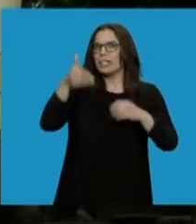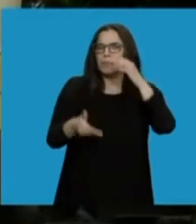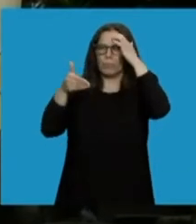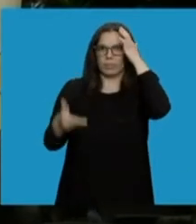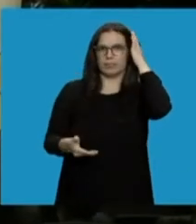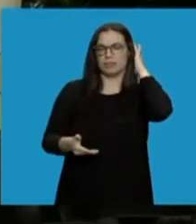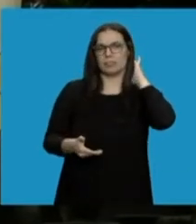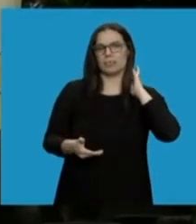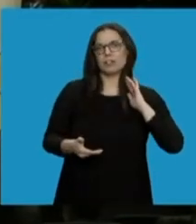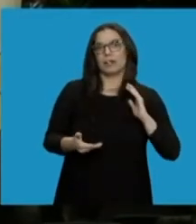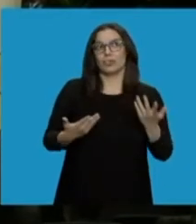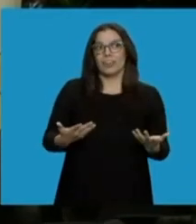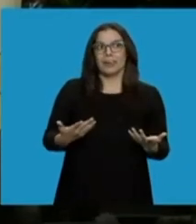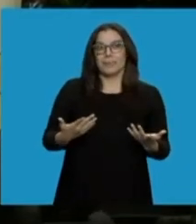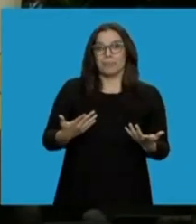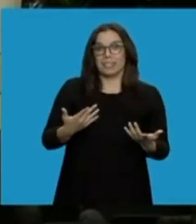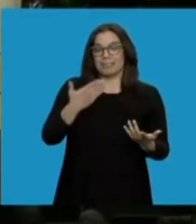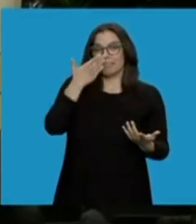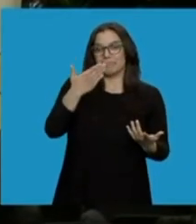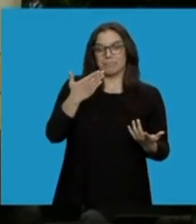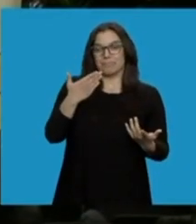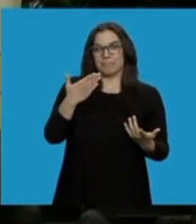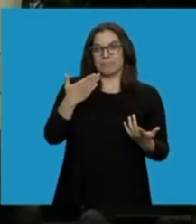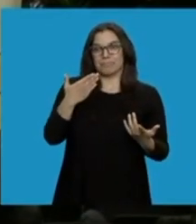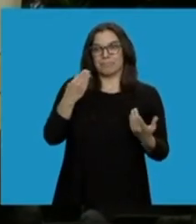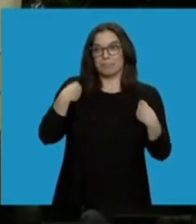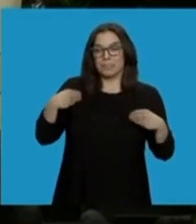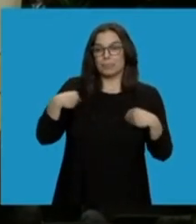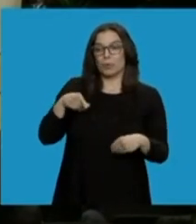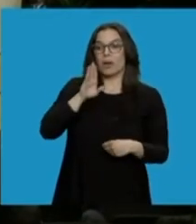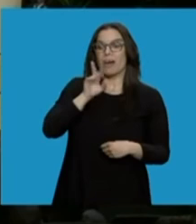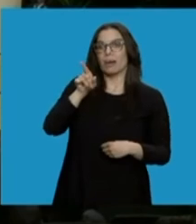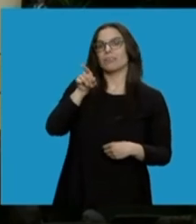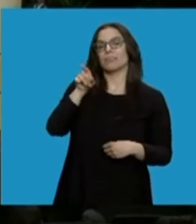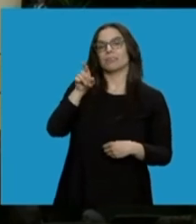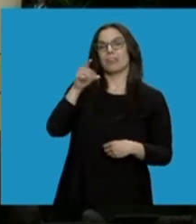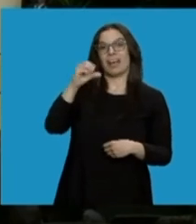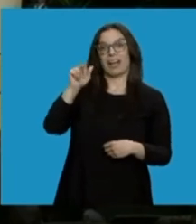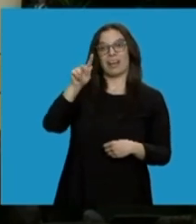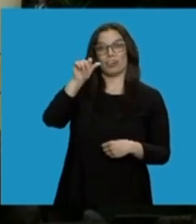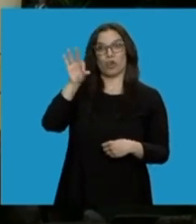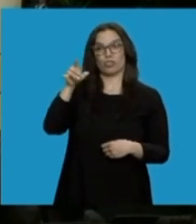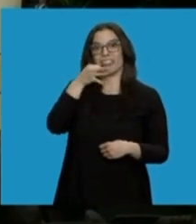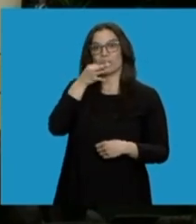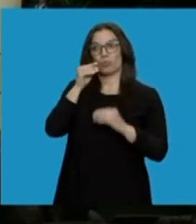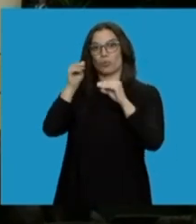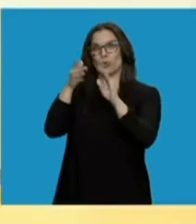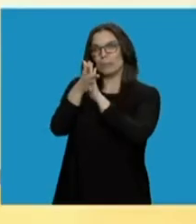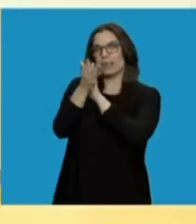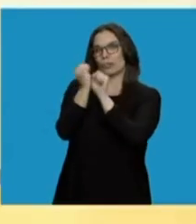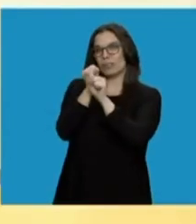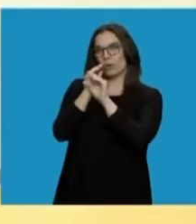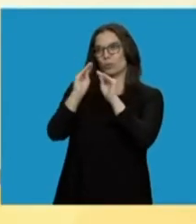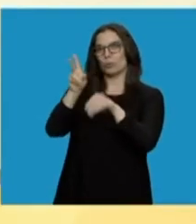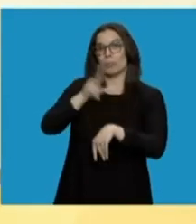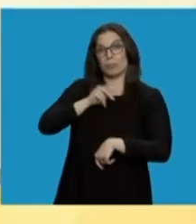me ha saltado al corazón, Carlos, cuando tú has contado todo tu trabajo, que también ha merecido